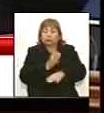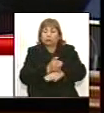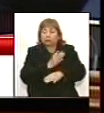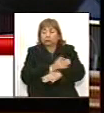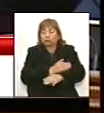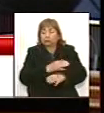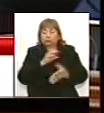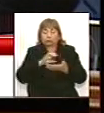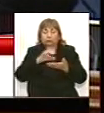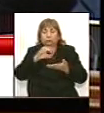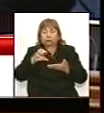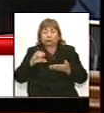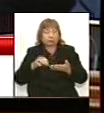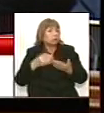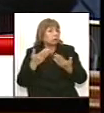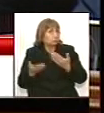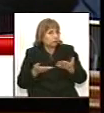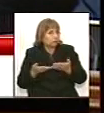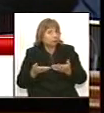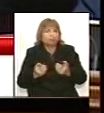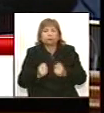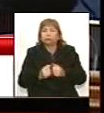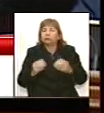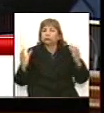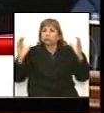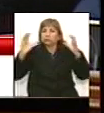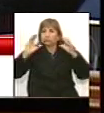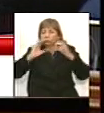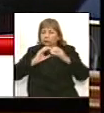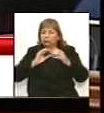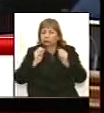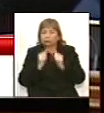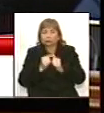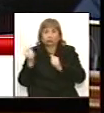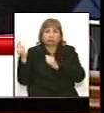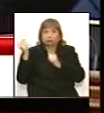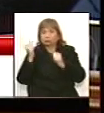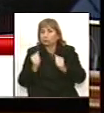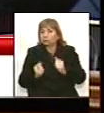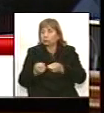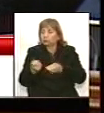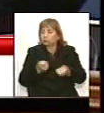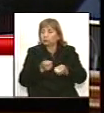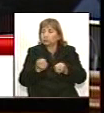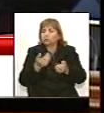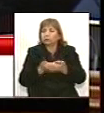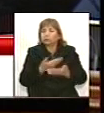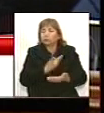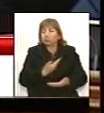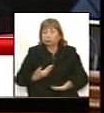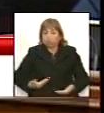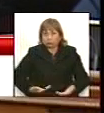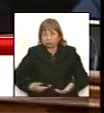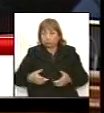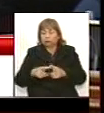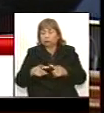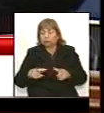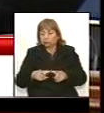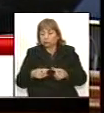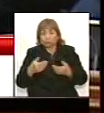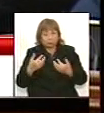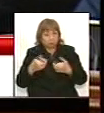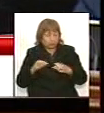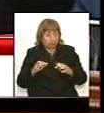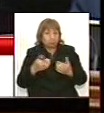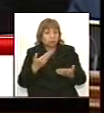ciudadana, así como para establecer mecanismos de coordinación entre las entidades del Poder Ejecutivo y el gobierno local. Ese es para que le